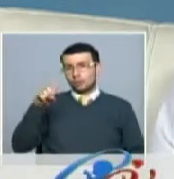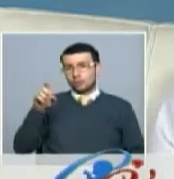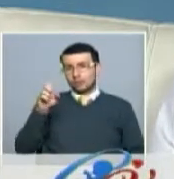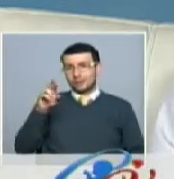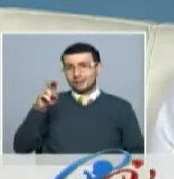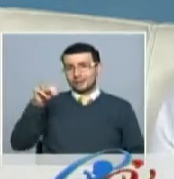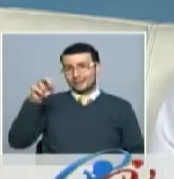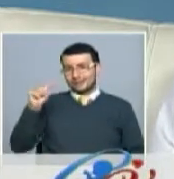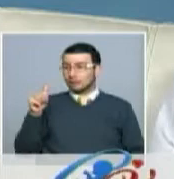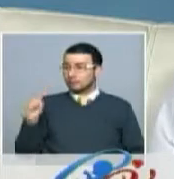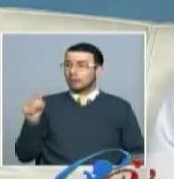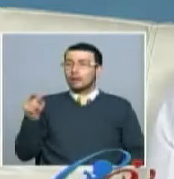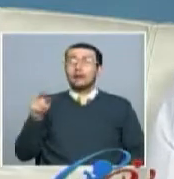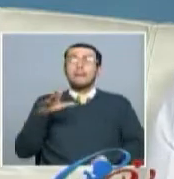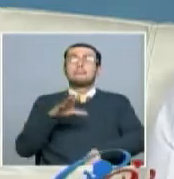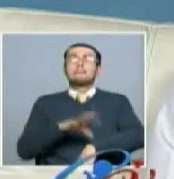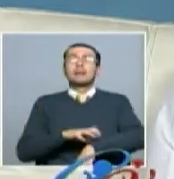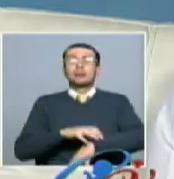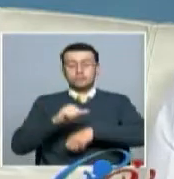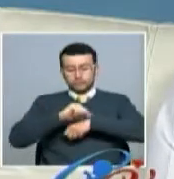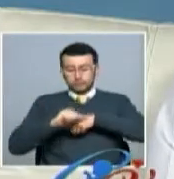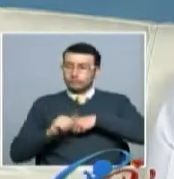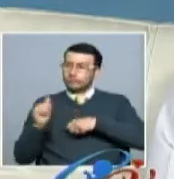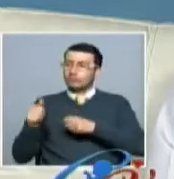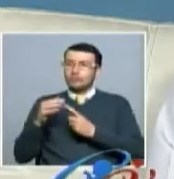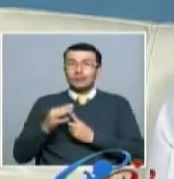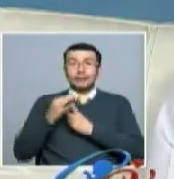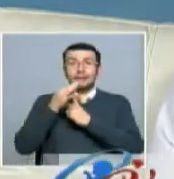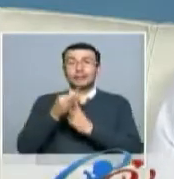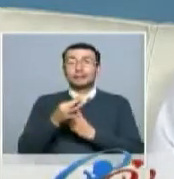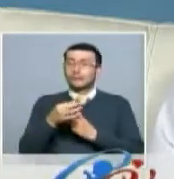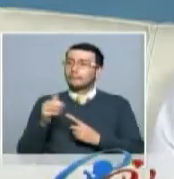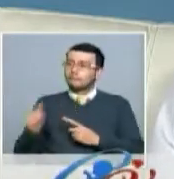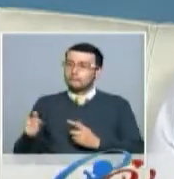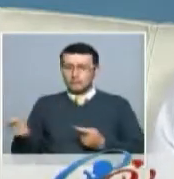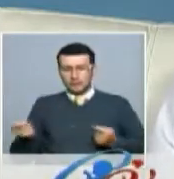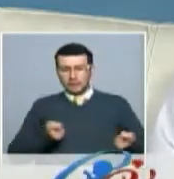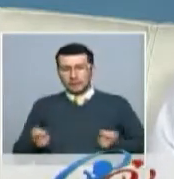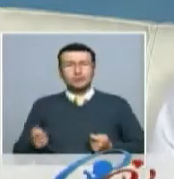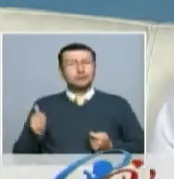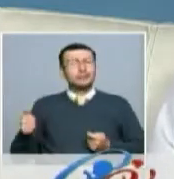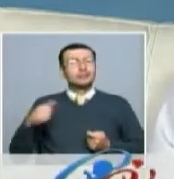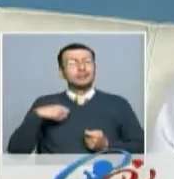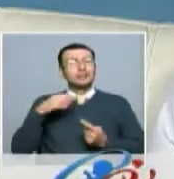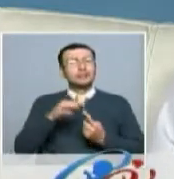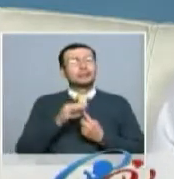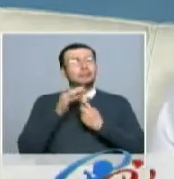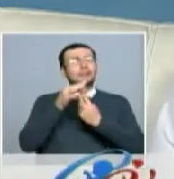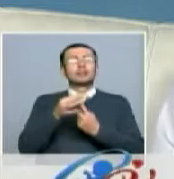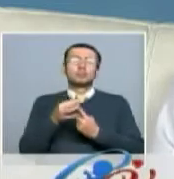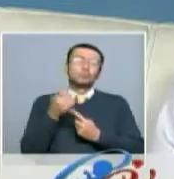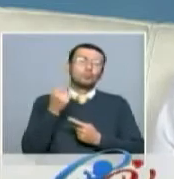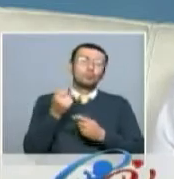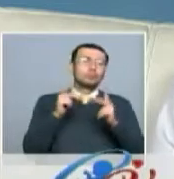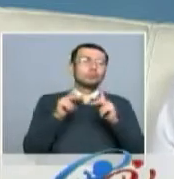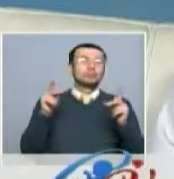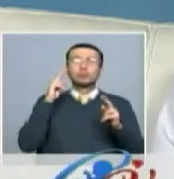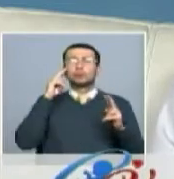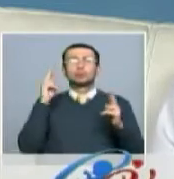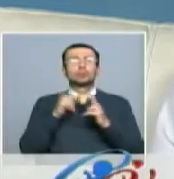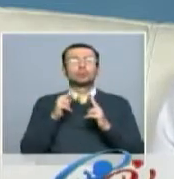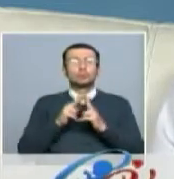es médico cirujano, es especialista en neumología y en una especialidad que muy pocos conocen y se